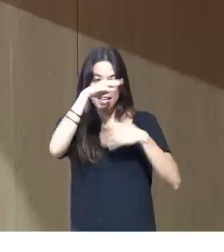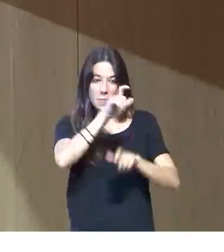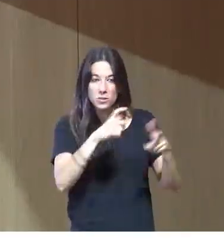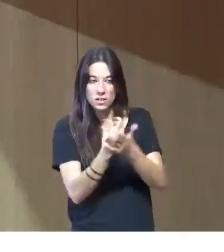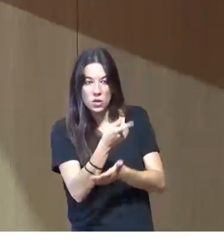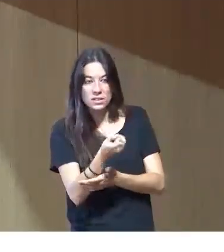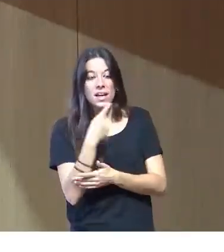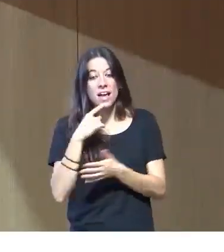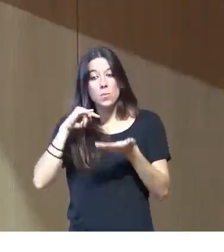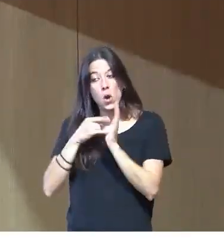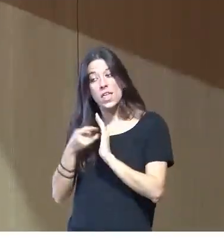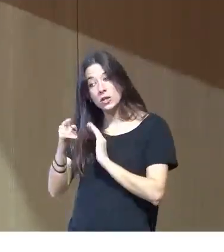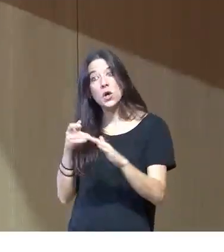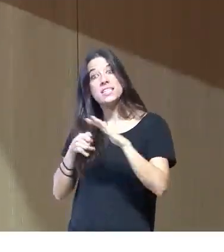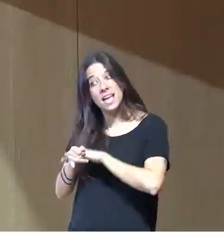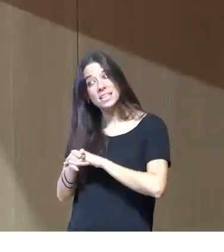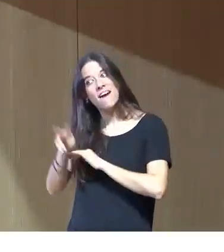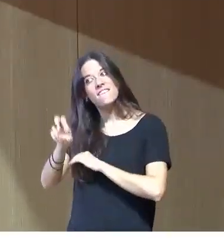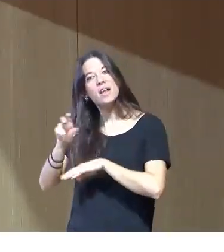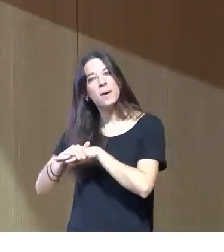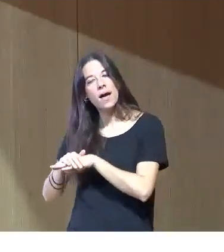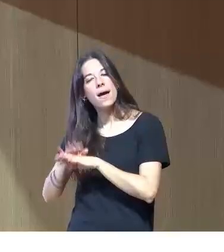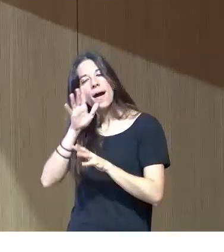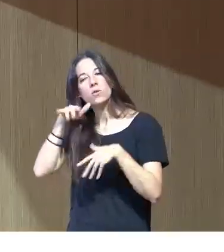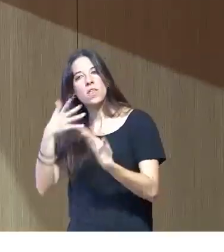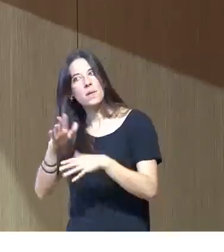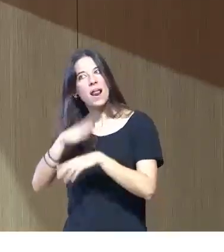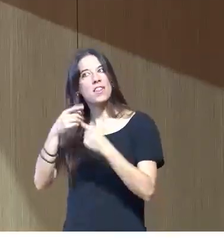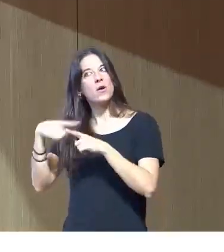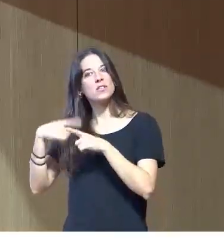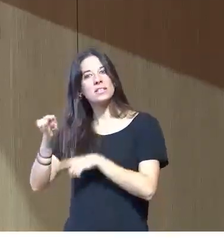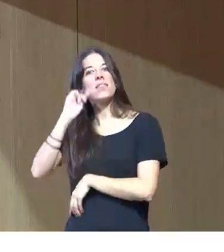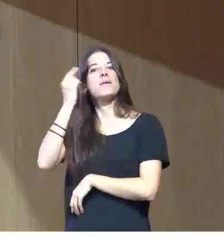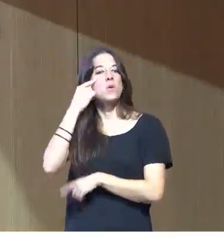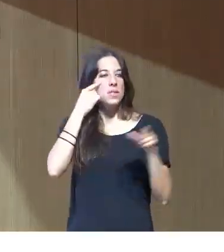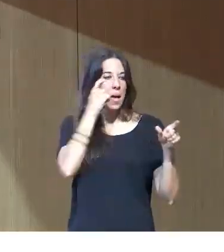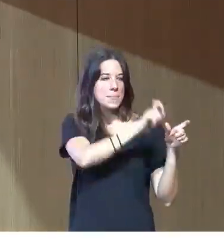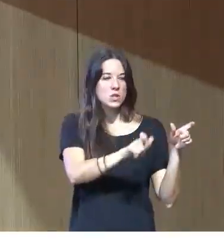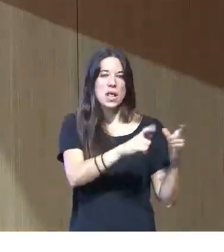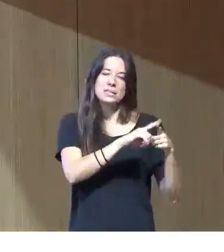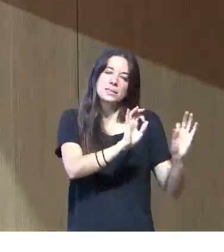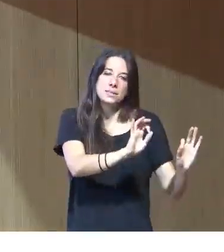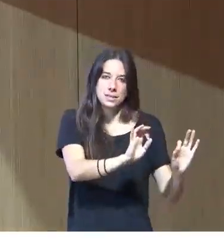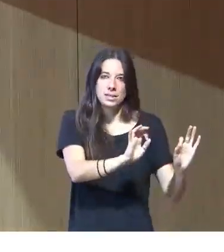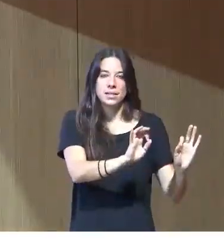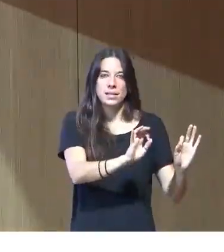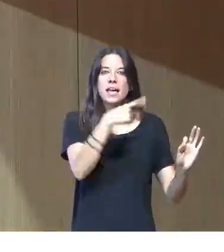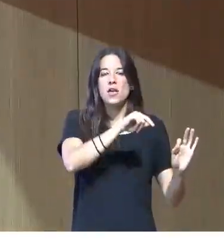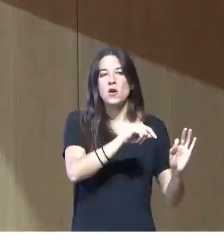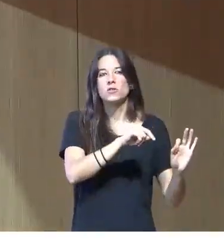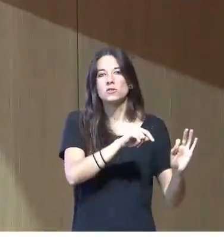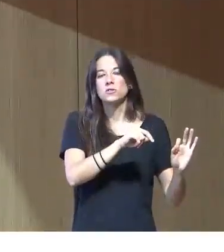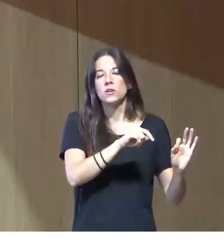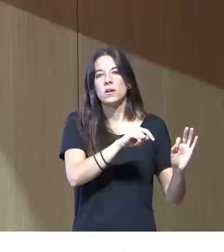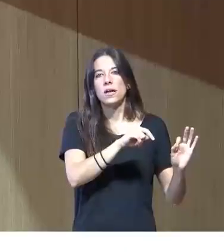le ha servido para actualizarnos o para hacer cosas para al menos detectar a esos Bueno podemos decir así personas que no teníamos en el